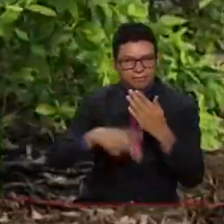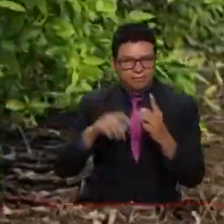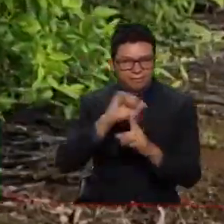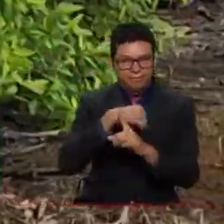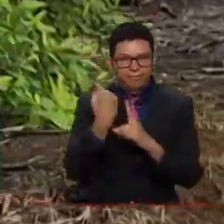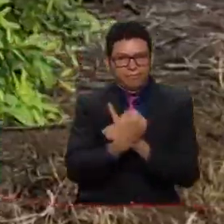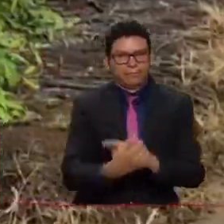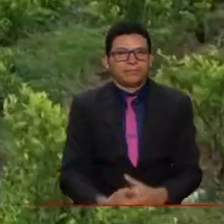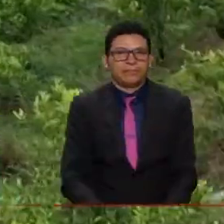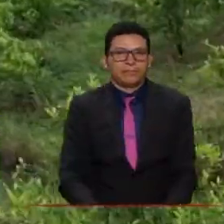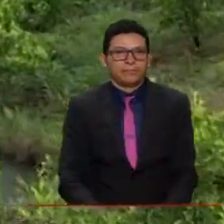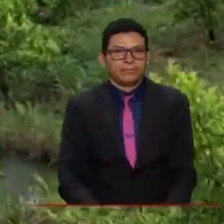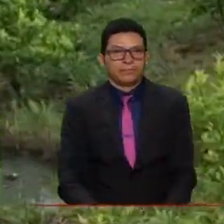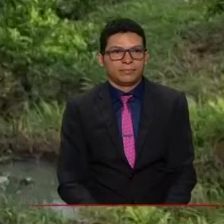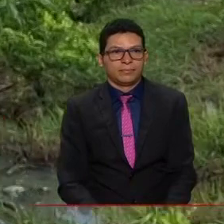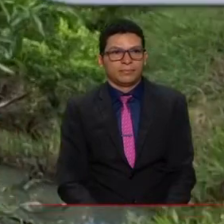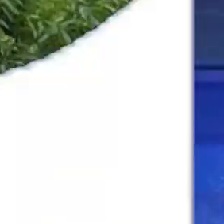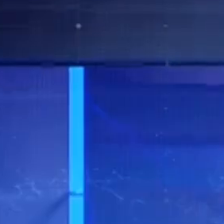sociales.